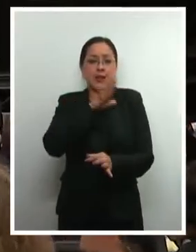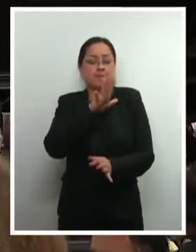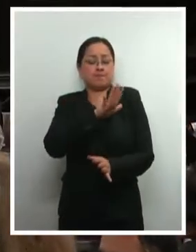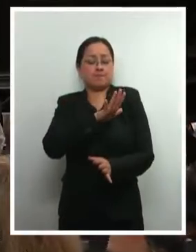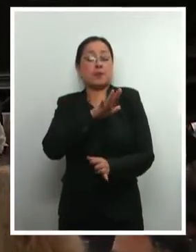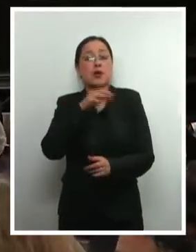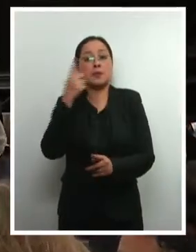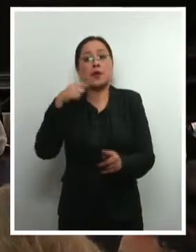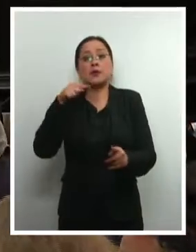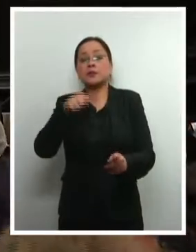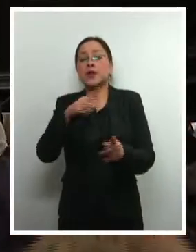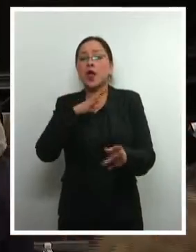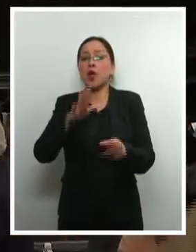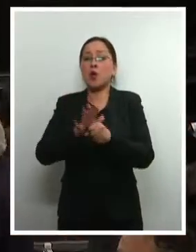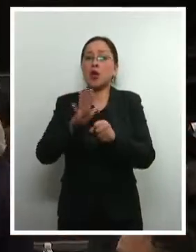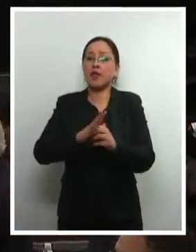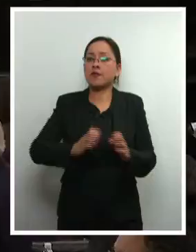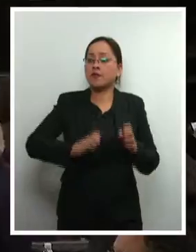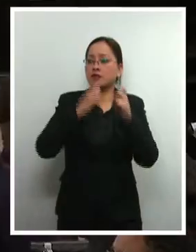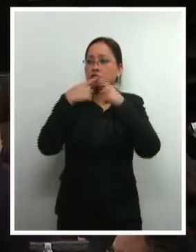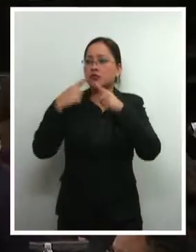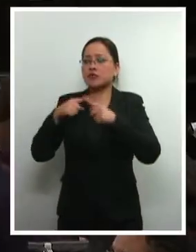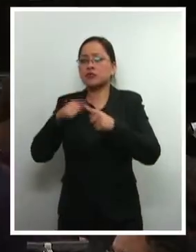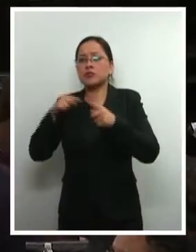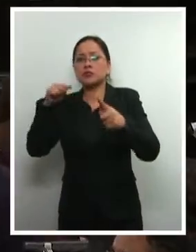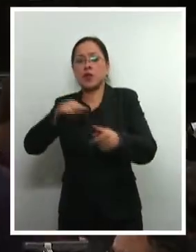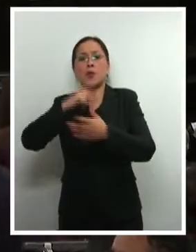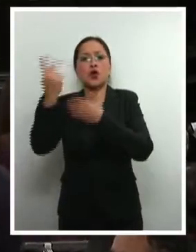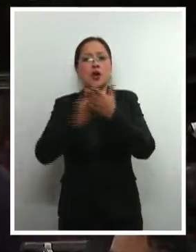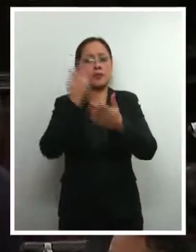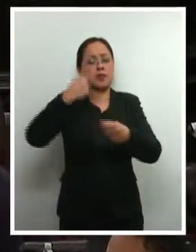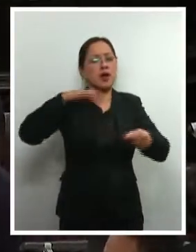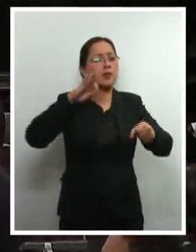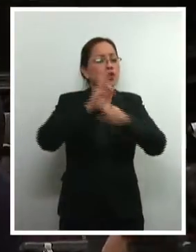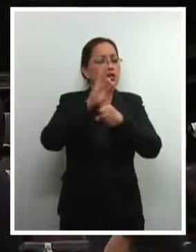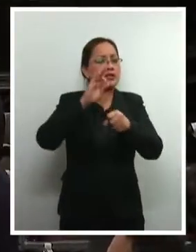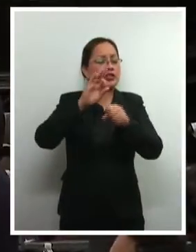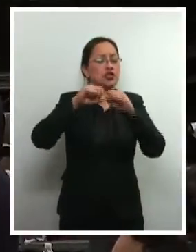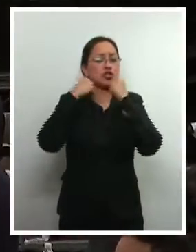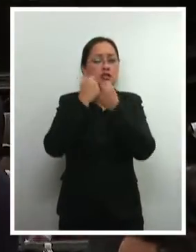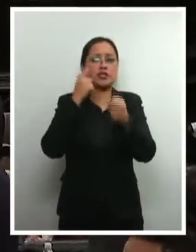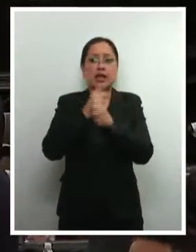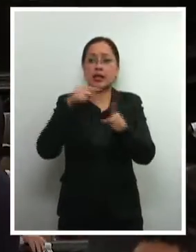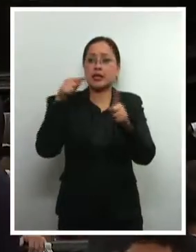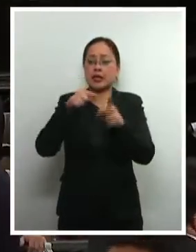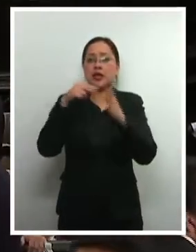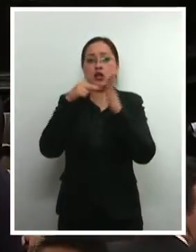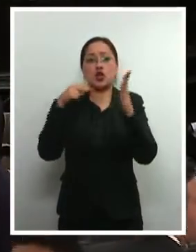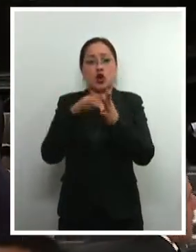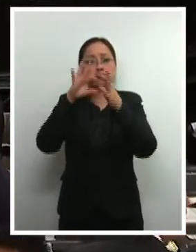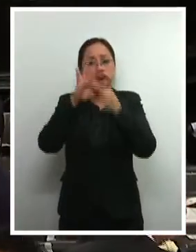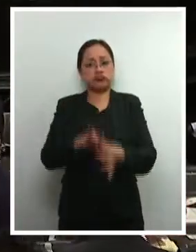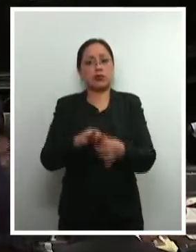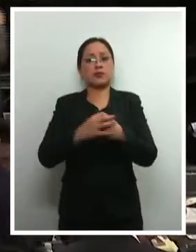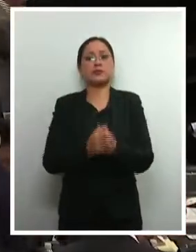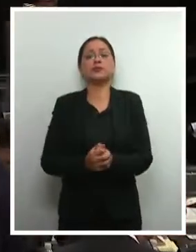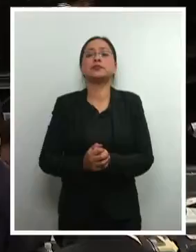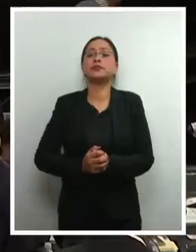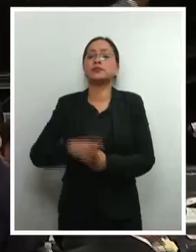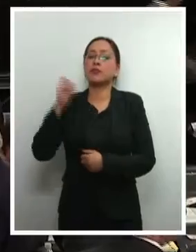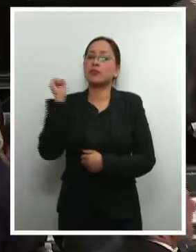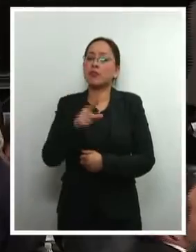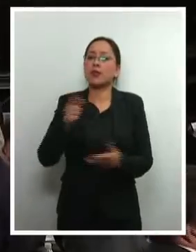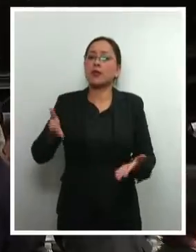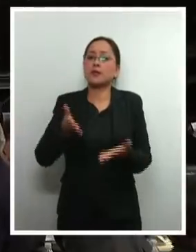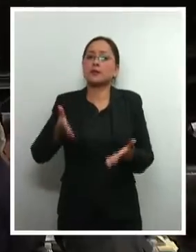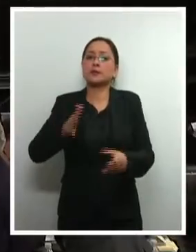la provisión de infraestructura y la formulación de políticas de protección social de acuerdo a la normatividad. Asimismo,